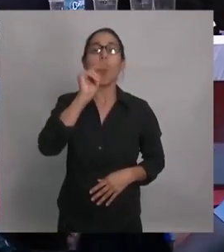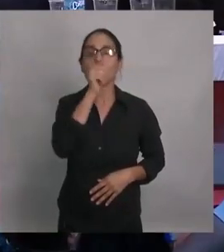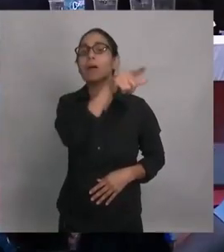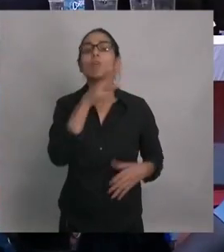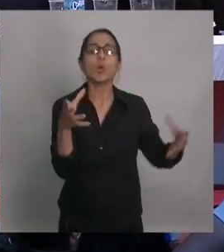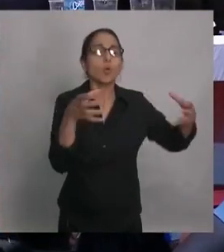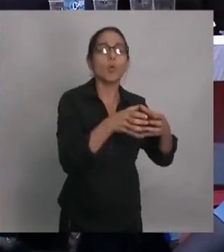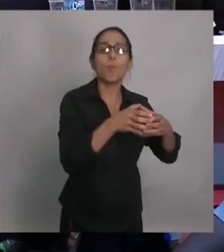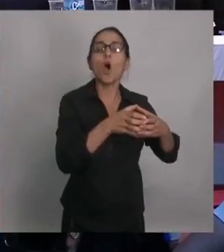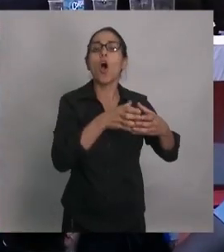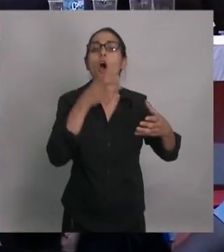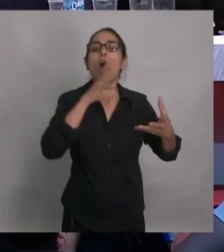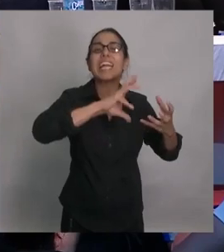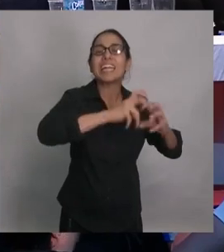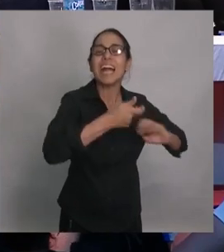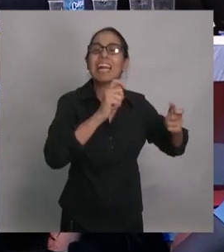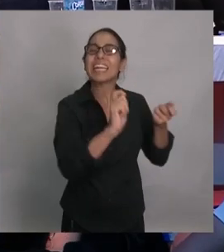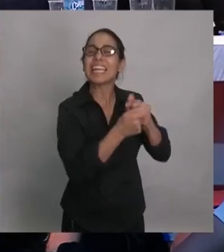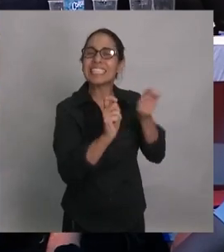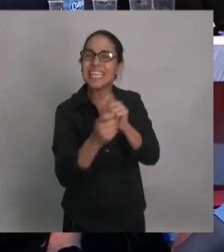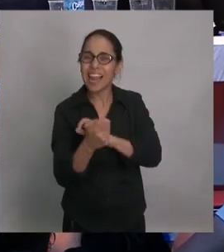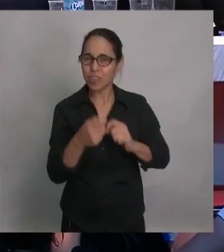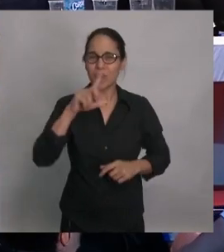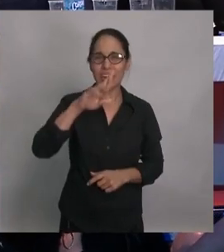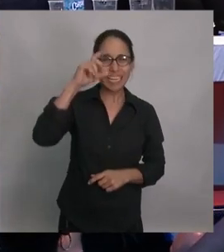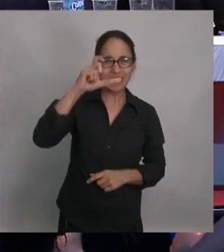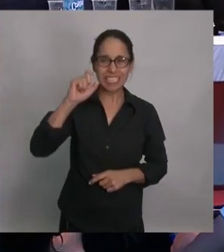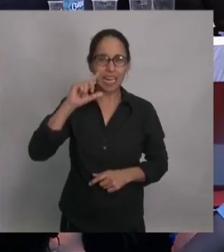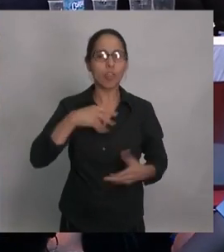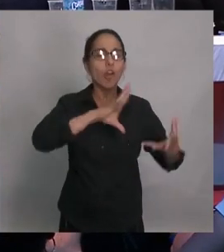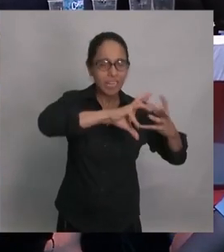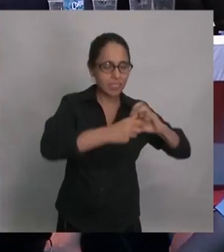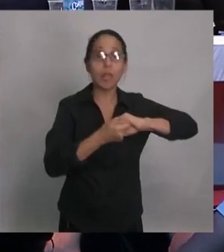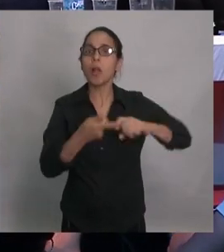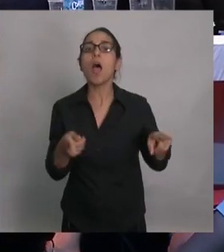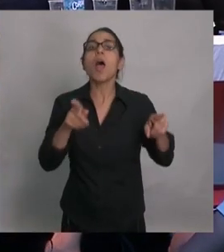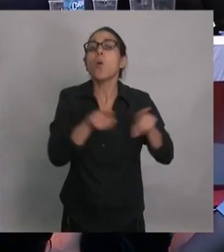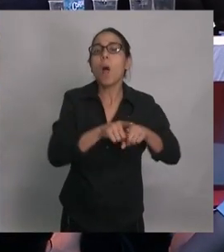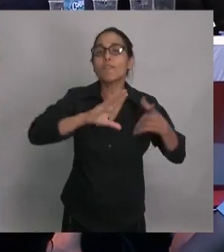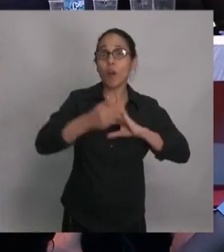Recicladores, que son los cartoneros acá, que son los que me enseñaron a mí a militar.